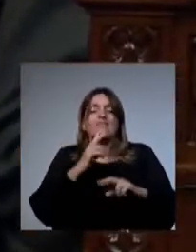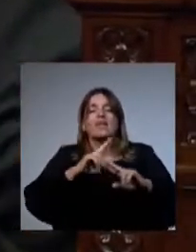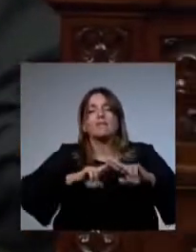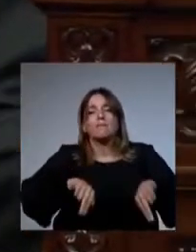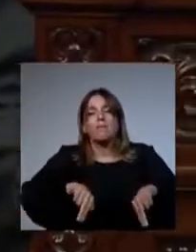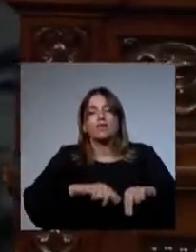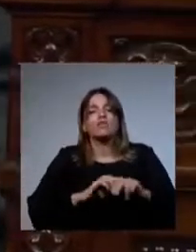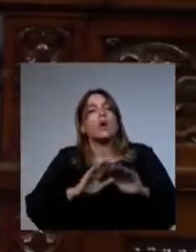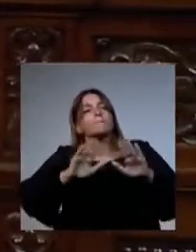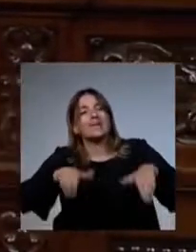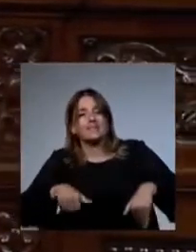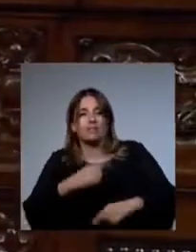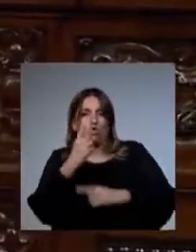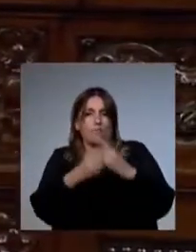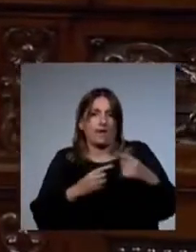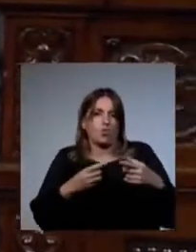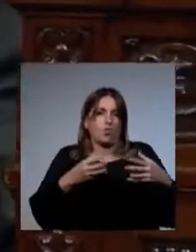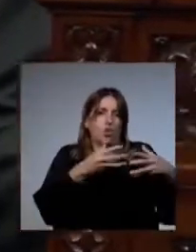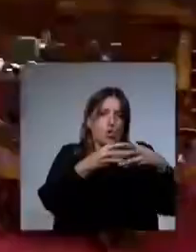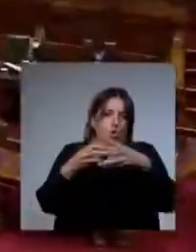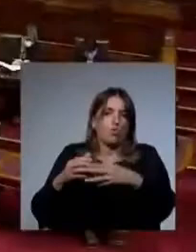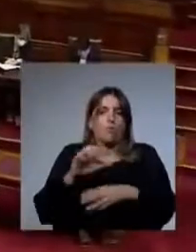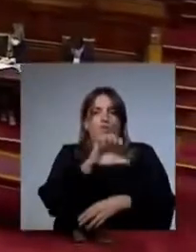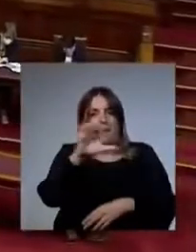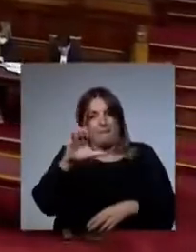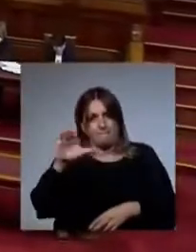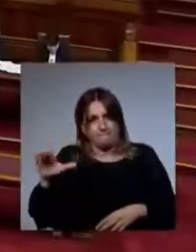al patrimonio para determinado tipo de empresas.